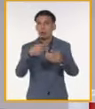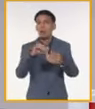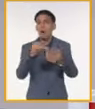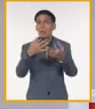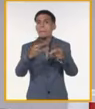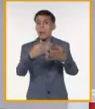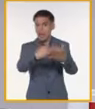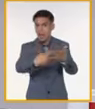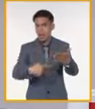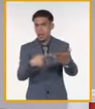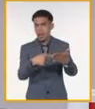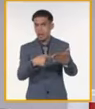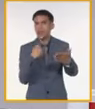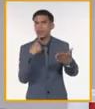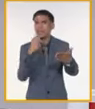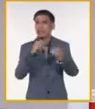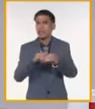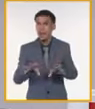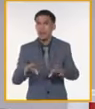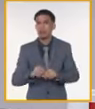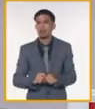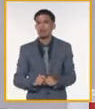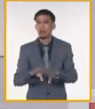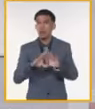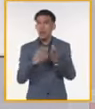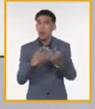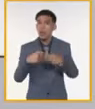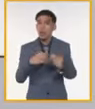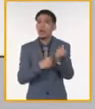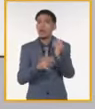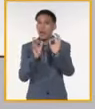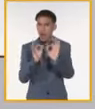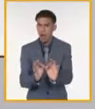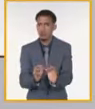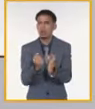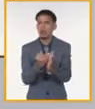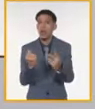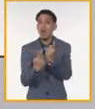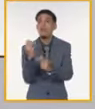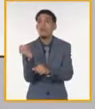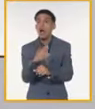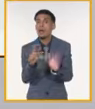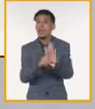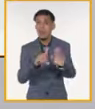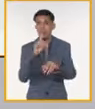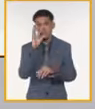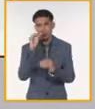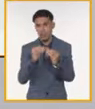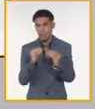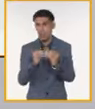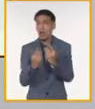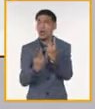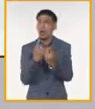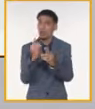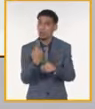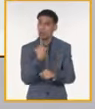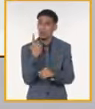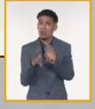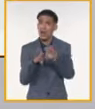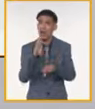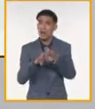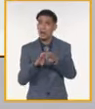una y lo que debe estar refrendado y tiene que ser real no pueden ser esos salarios que hemos detectado en algunas nóminas que son